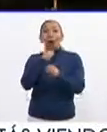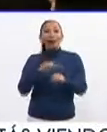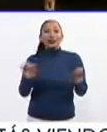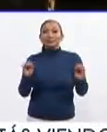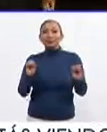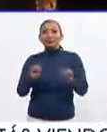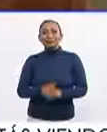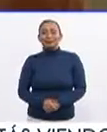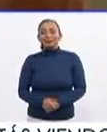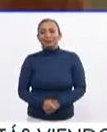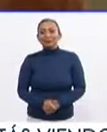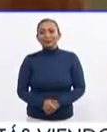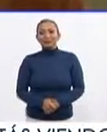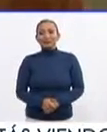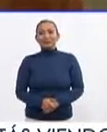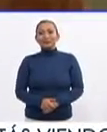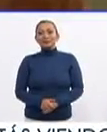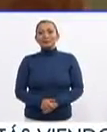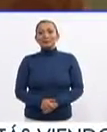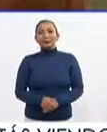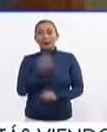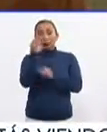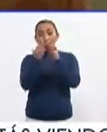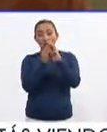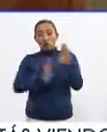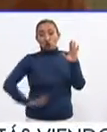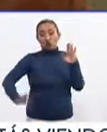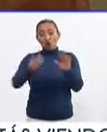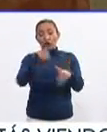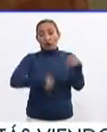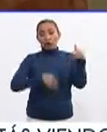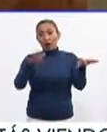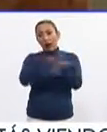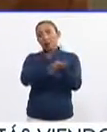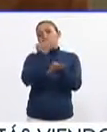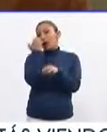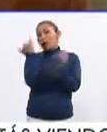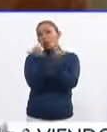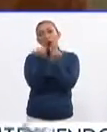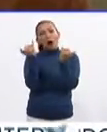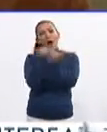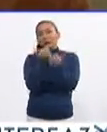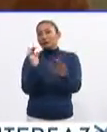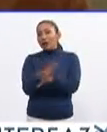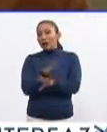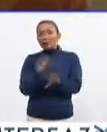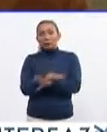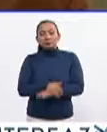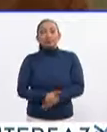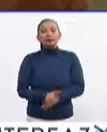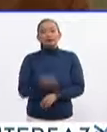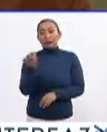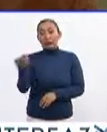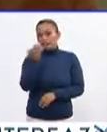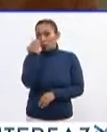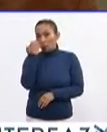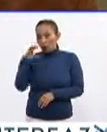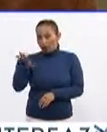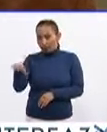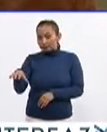no ofrecían. El mundo del teatro también cambia y las escuelas tienen que cambiar también. Y esta